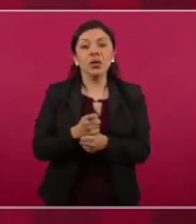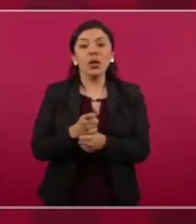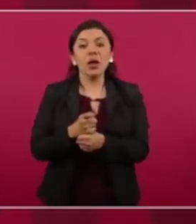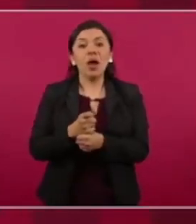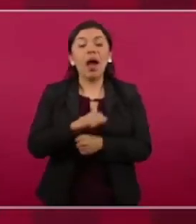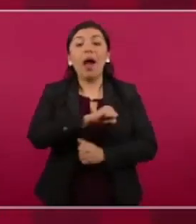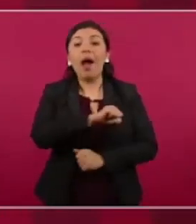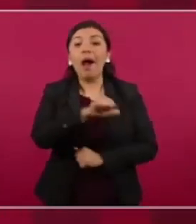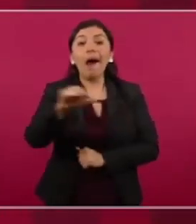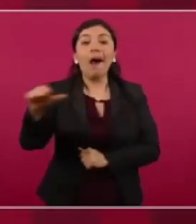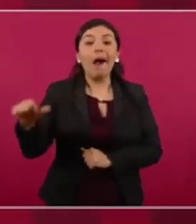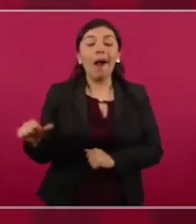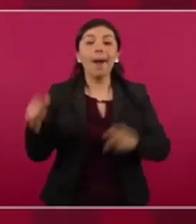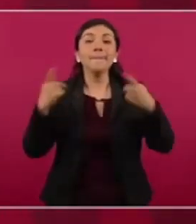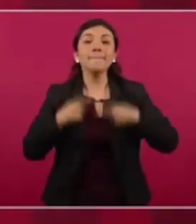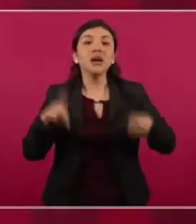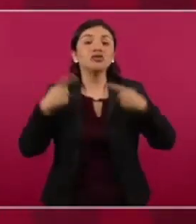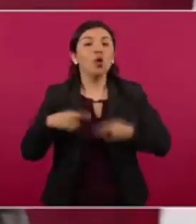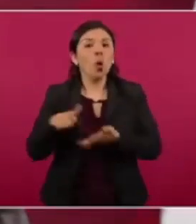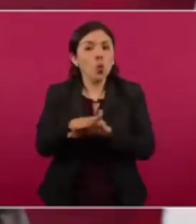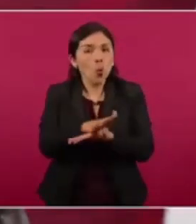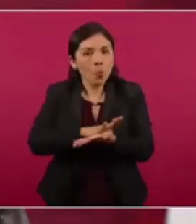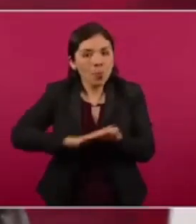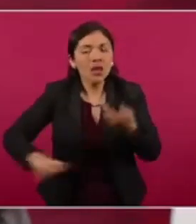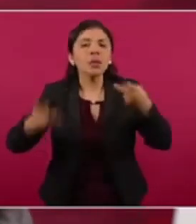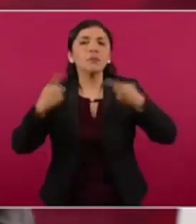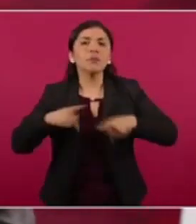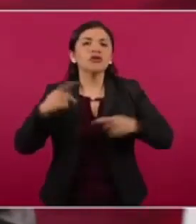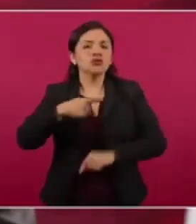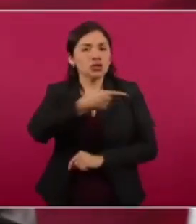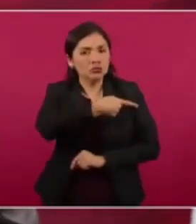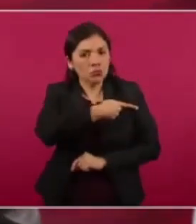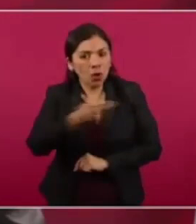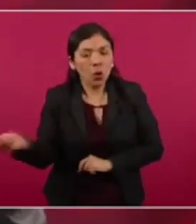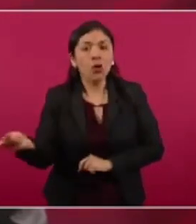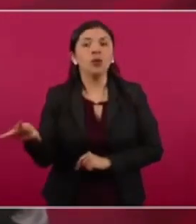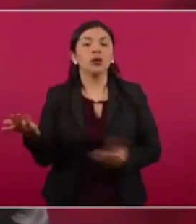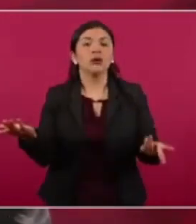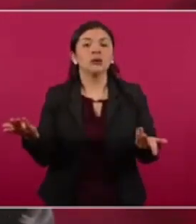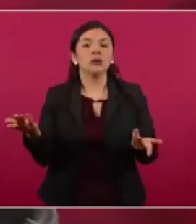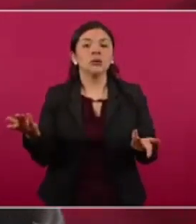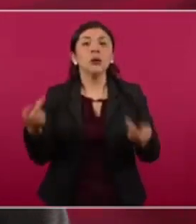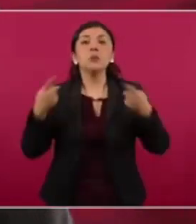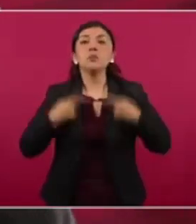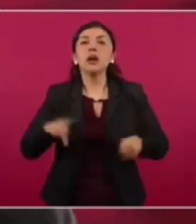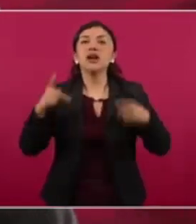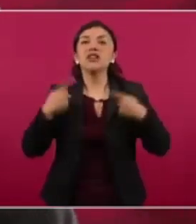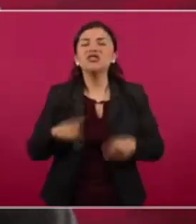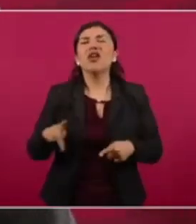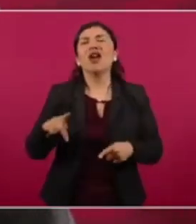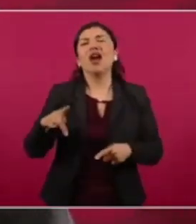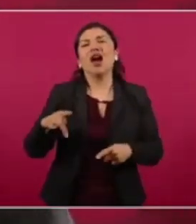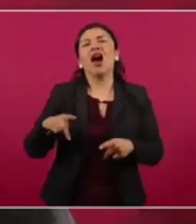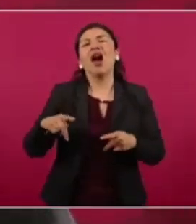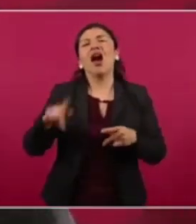a la gente humilde, a la gente pobre, a la gente de la clase media